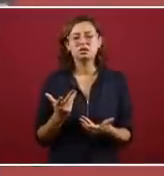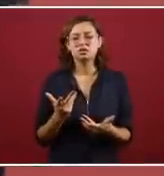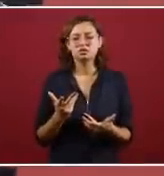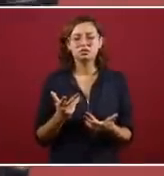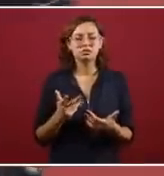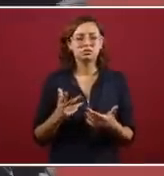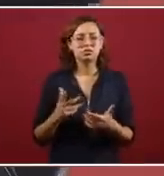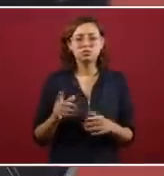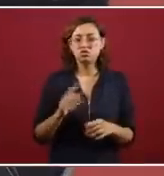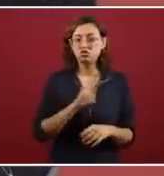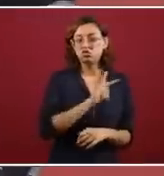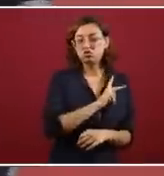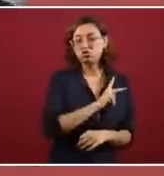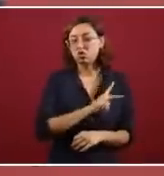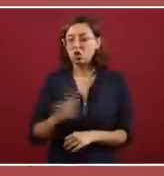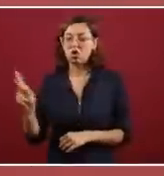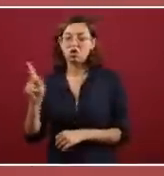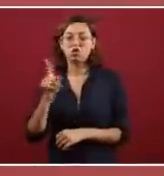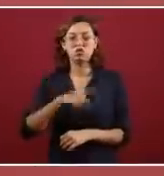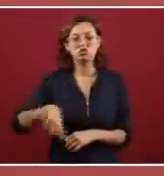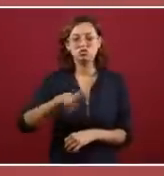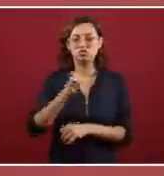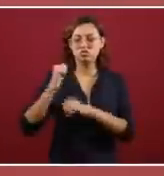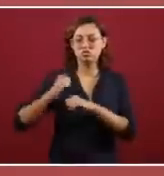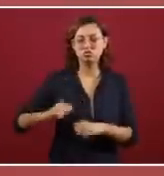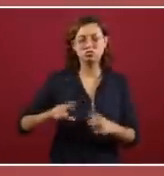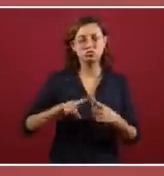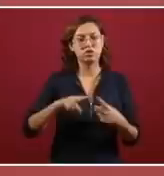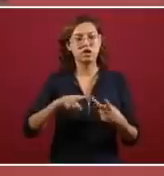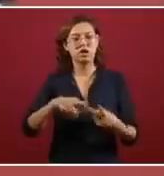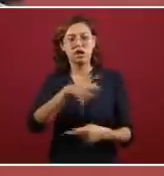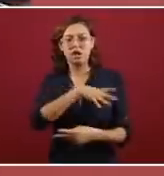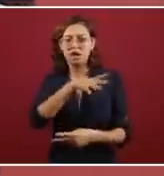todos los almirantes, de todos los generales,